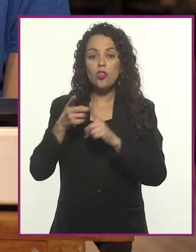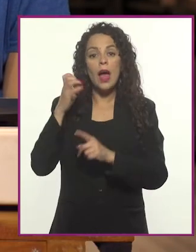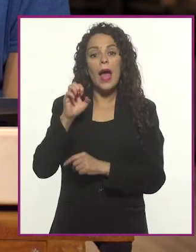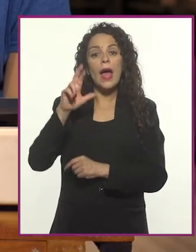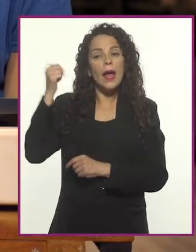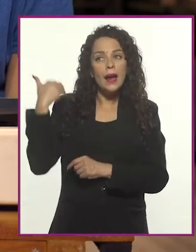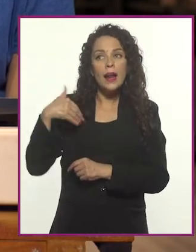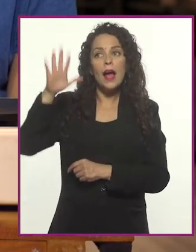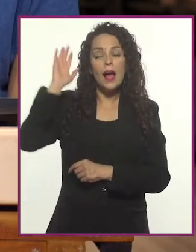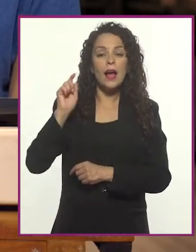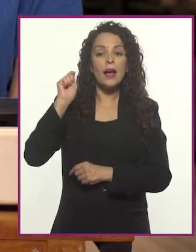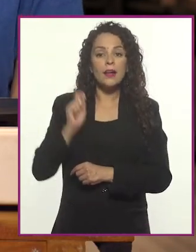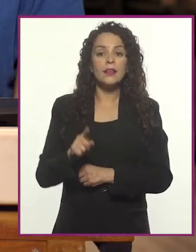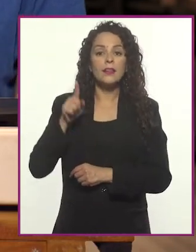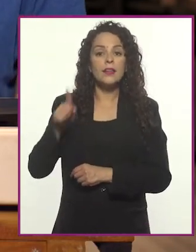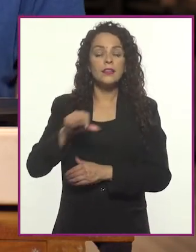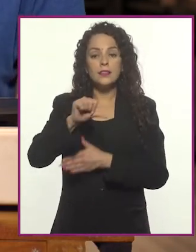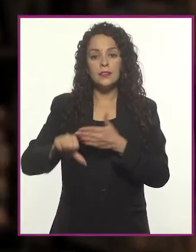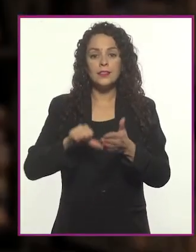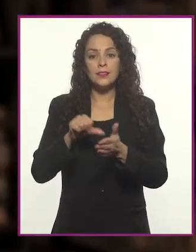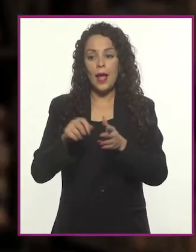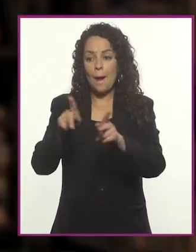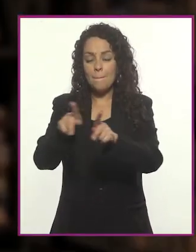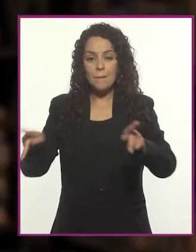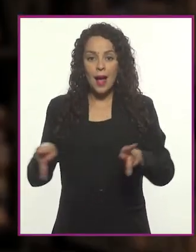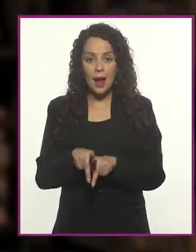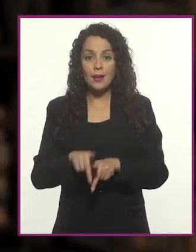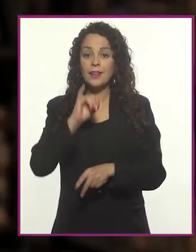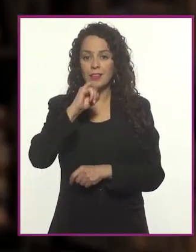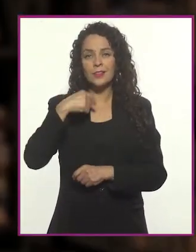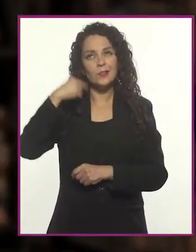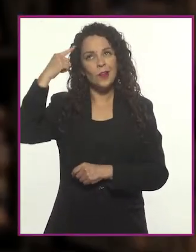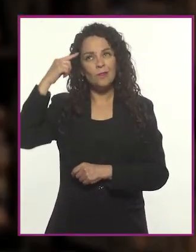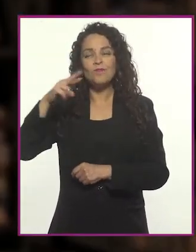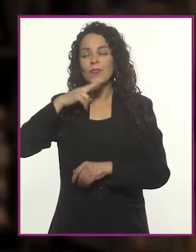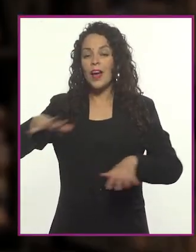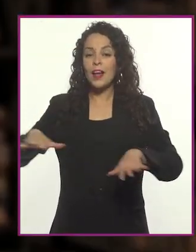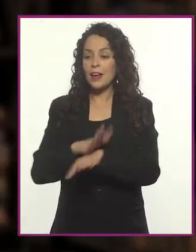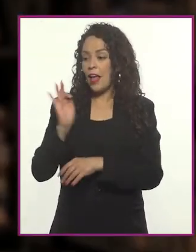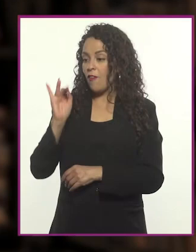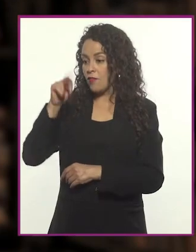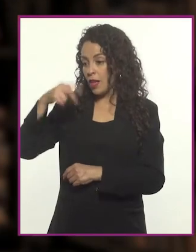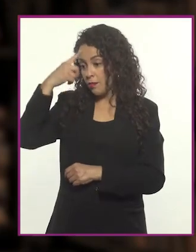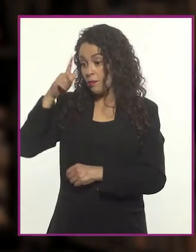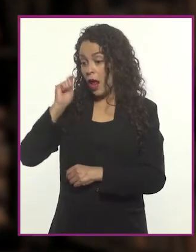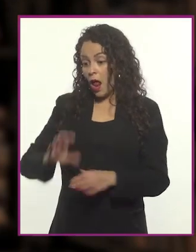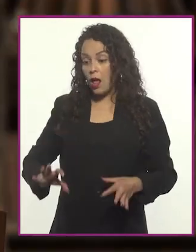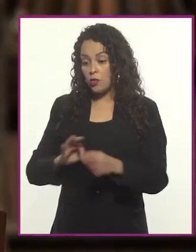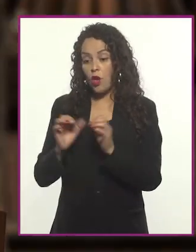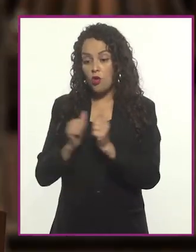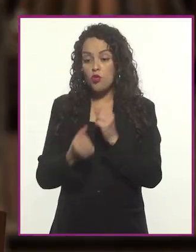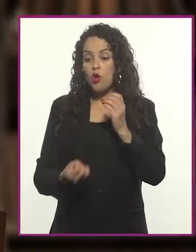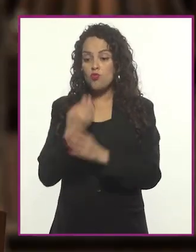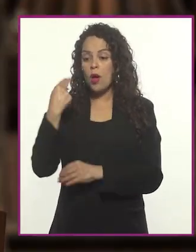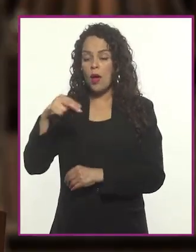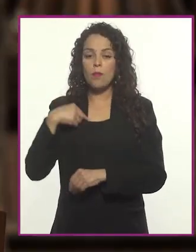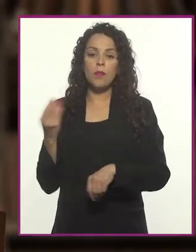jardín central del parque. Y decidí cambiar el final para que tuviera sentido con el nuevo título.